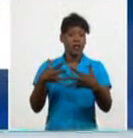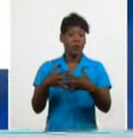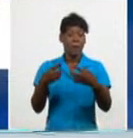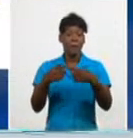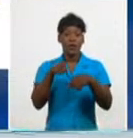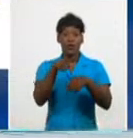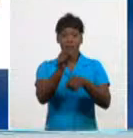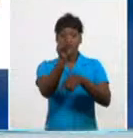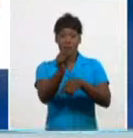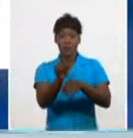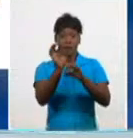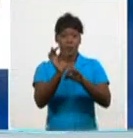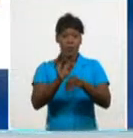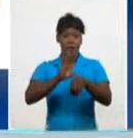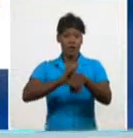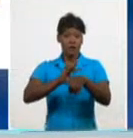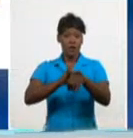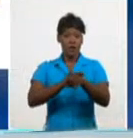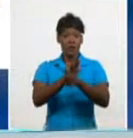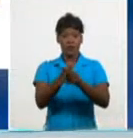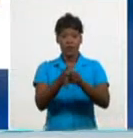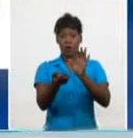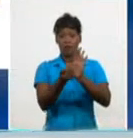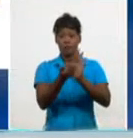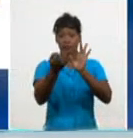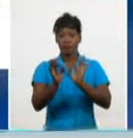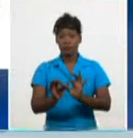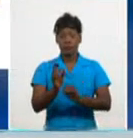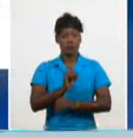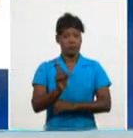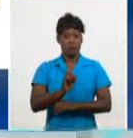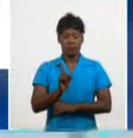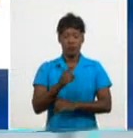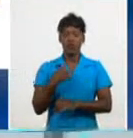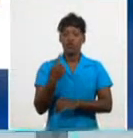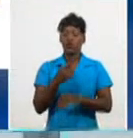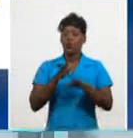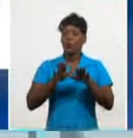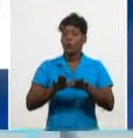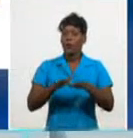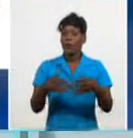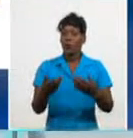asintomático. Entonces, que había que esperar entre